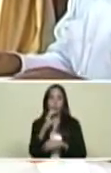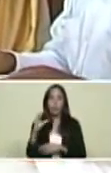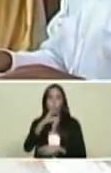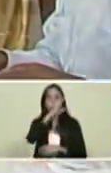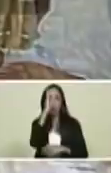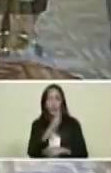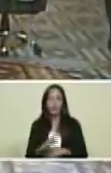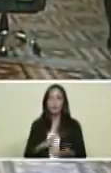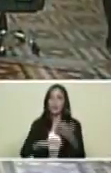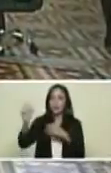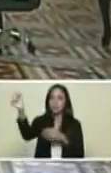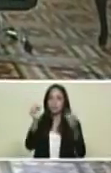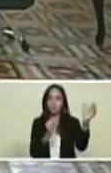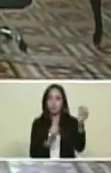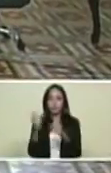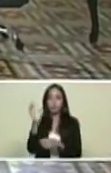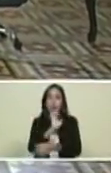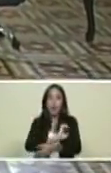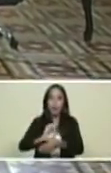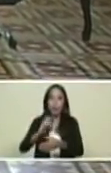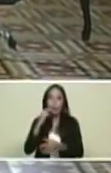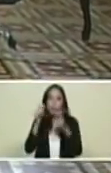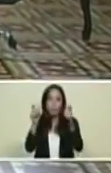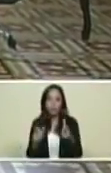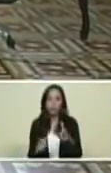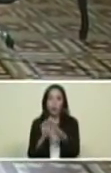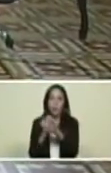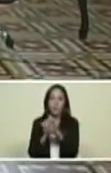Brasil, Ecuador.